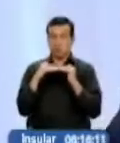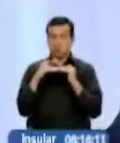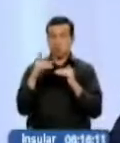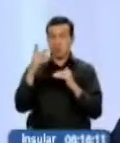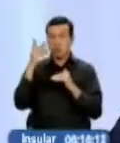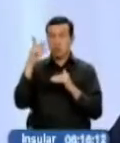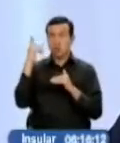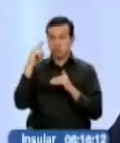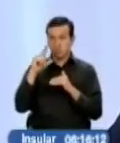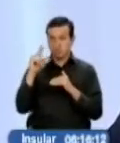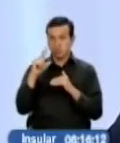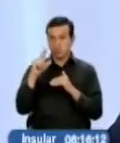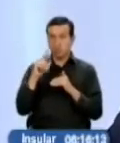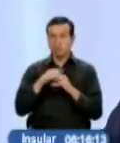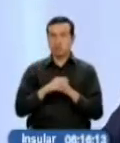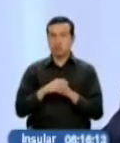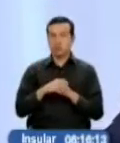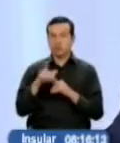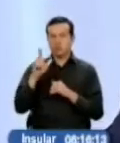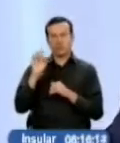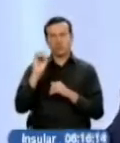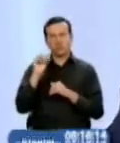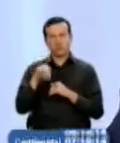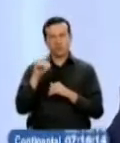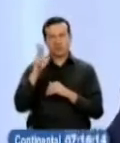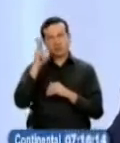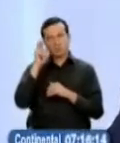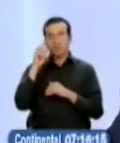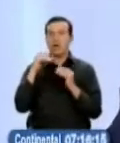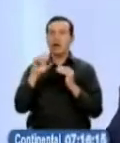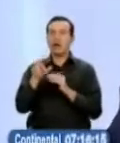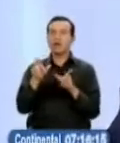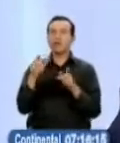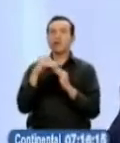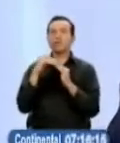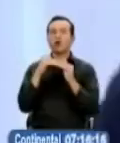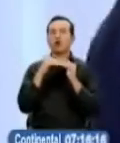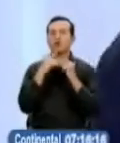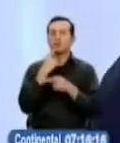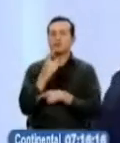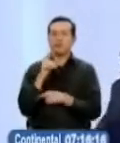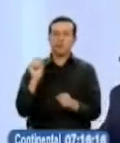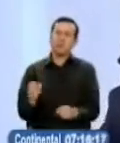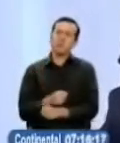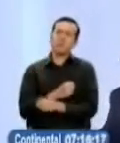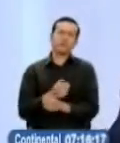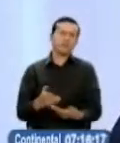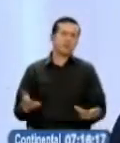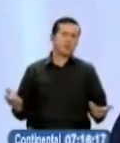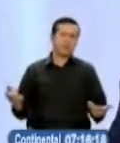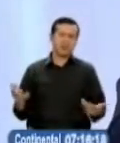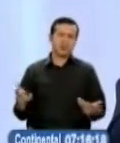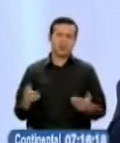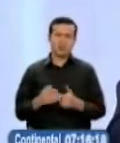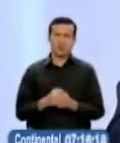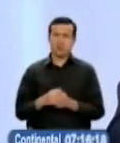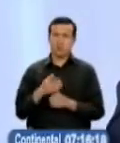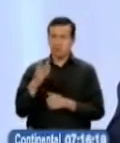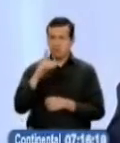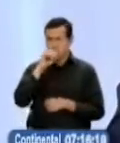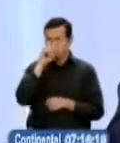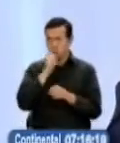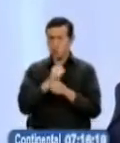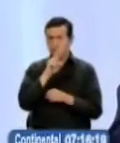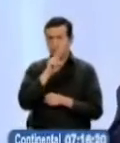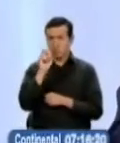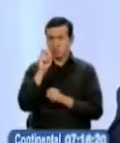día, lunes, lo decía en Radio Democracia, lunes o martes, lo decía en Radio Democracia. Dice, es imposible crear ese tipo de empleo,